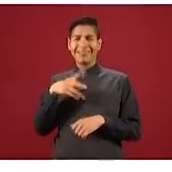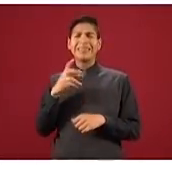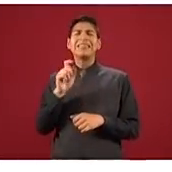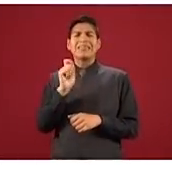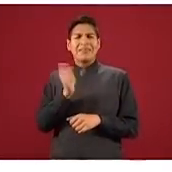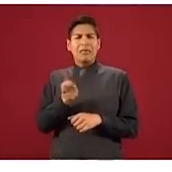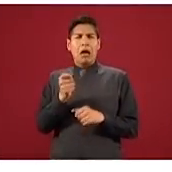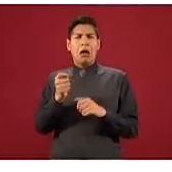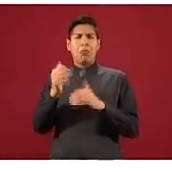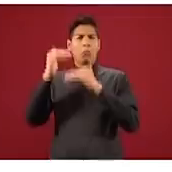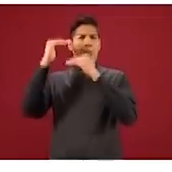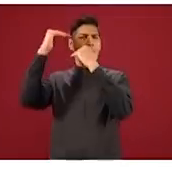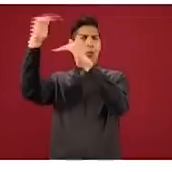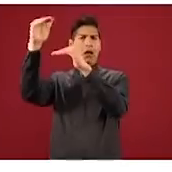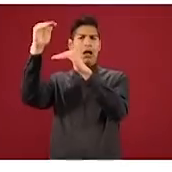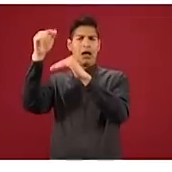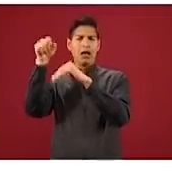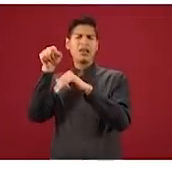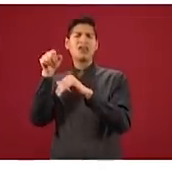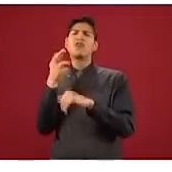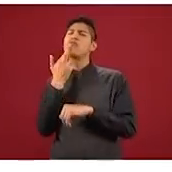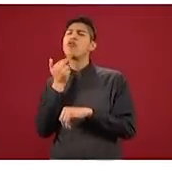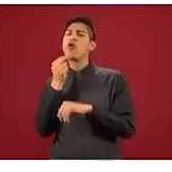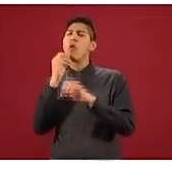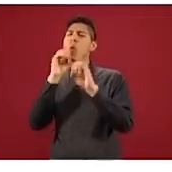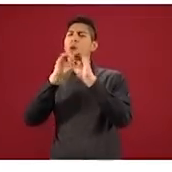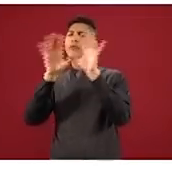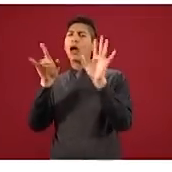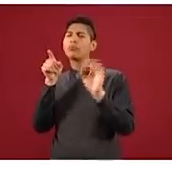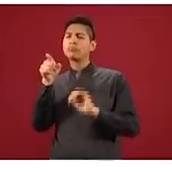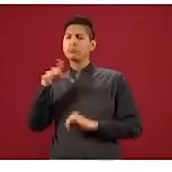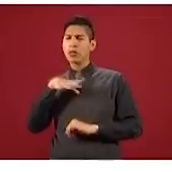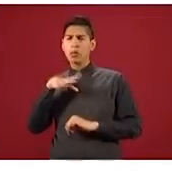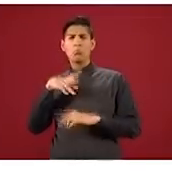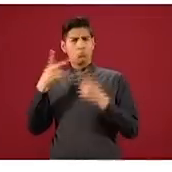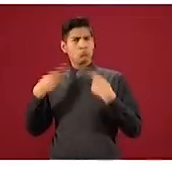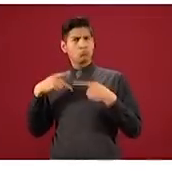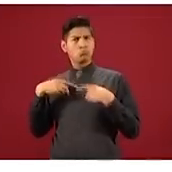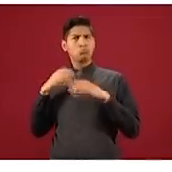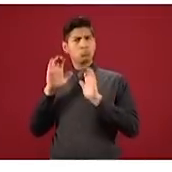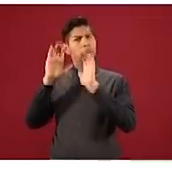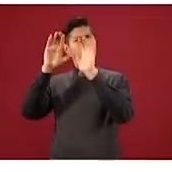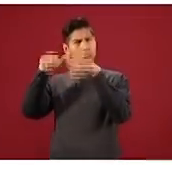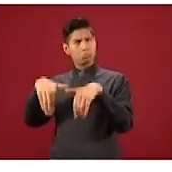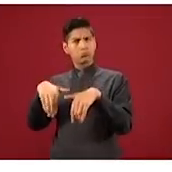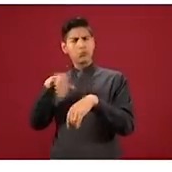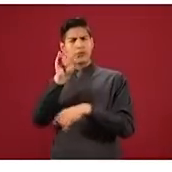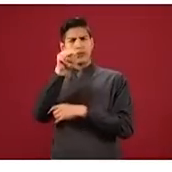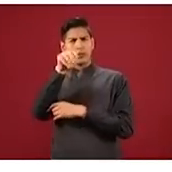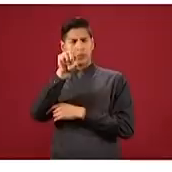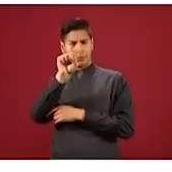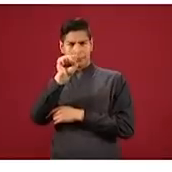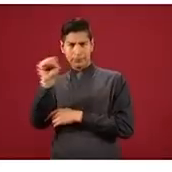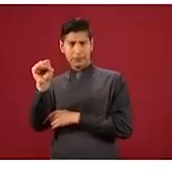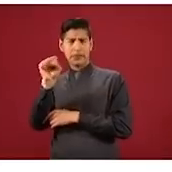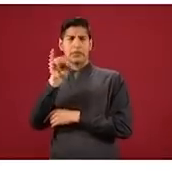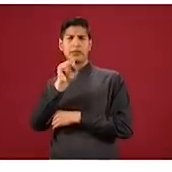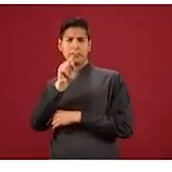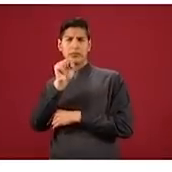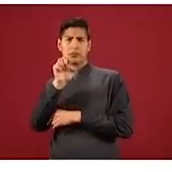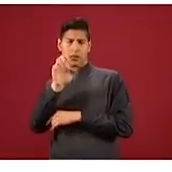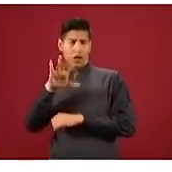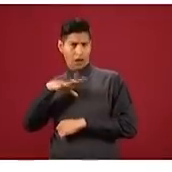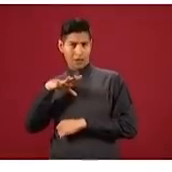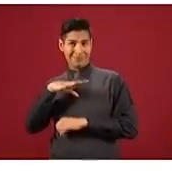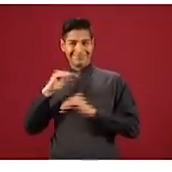parte de arriba de la diapositiva, en rojo claro, y para la población no asegurada en la parte oscura de la diapositiva. Y vemos